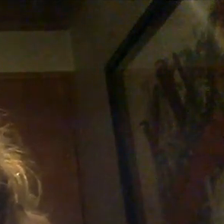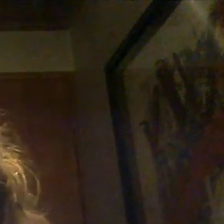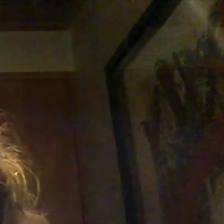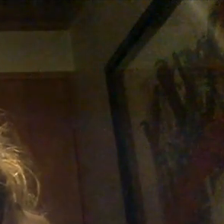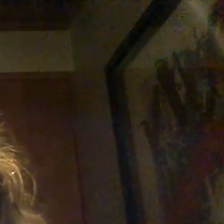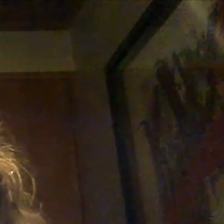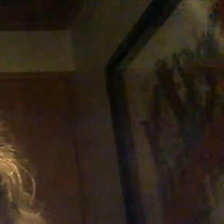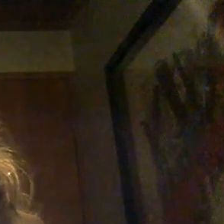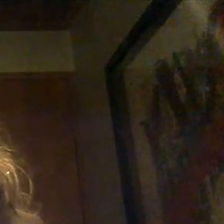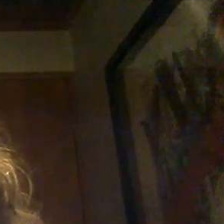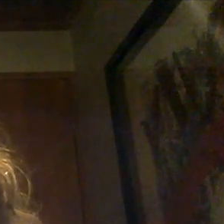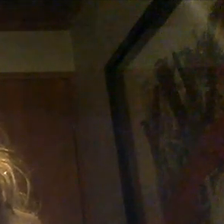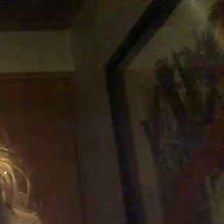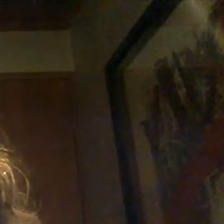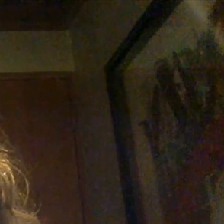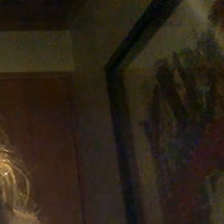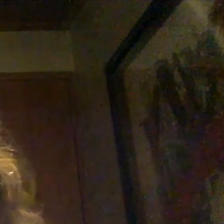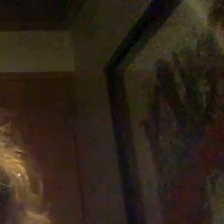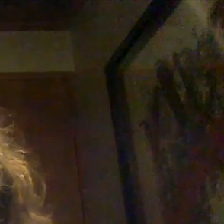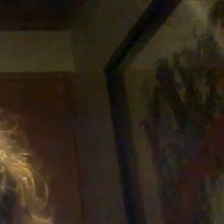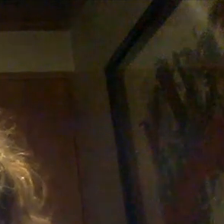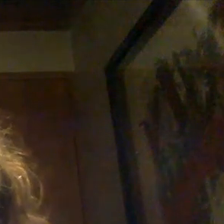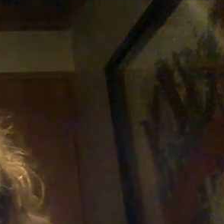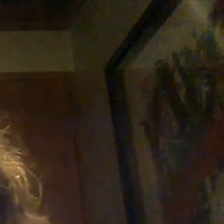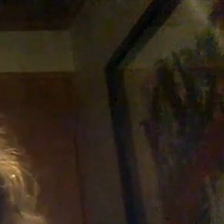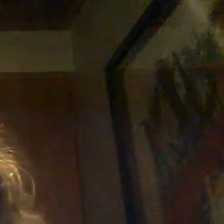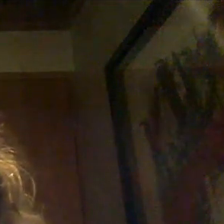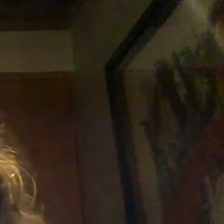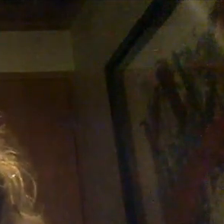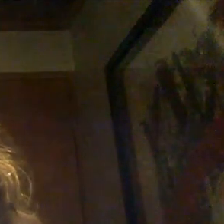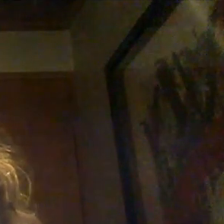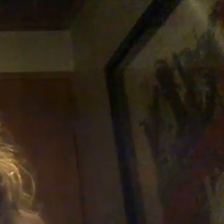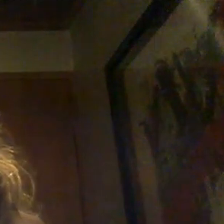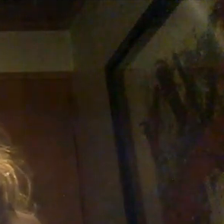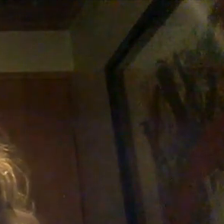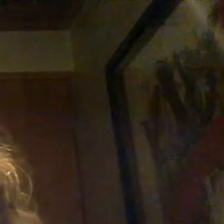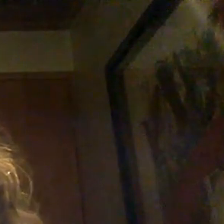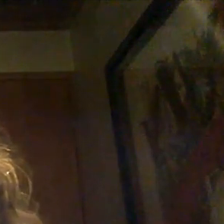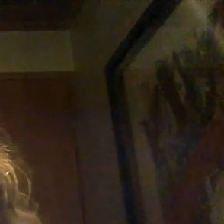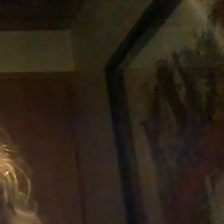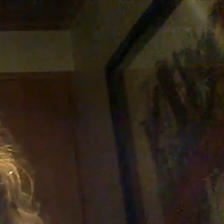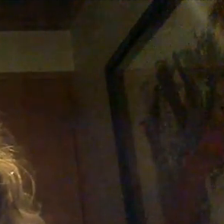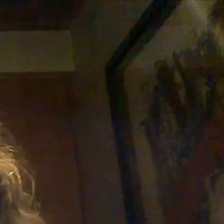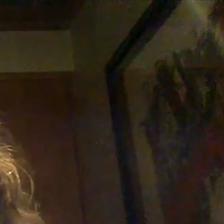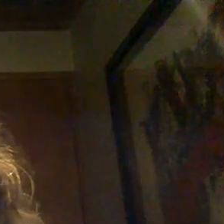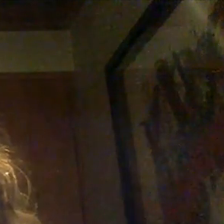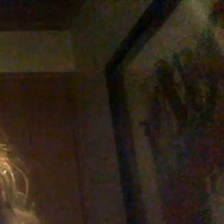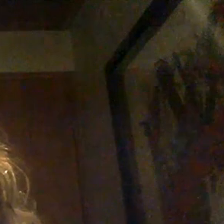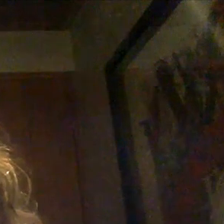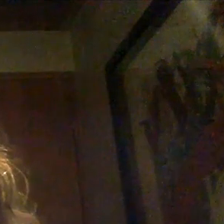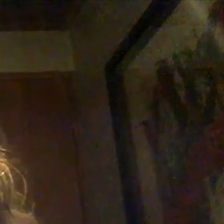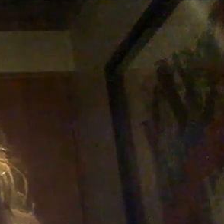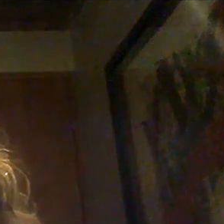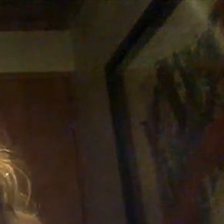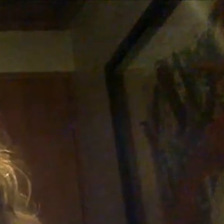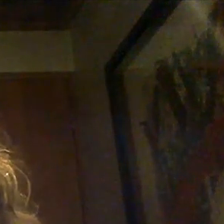el espacio submembrana, y es atrapado por la cerca y puesto en el retículo. Entonces, por supuesto que esa otra vía también es